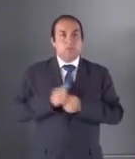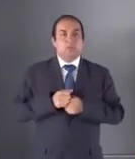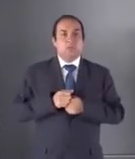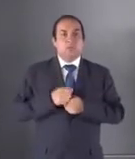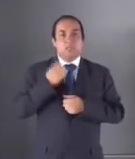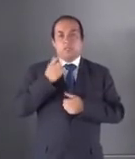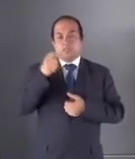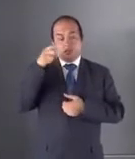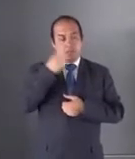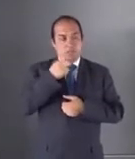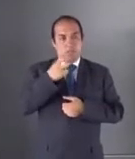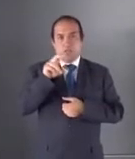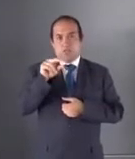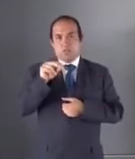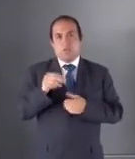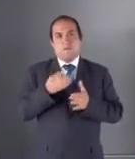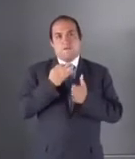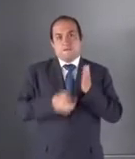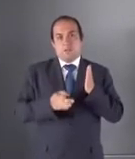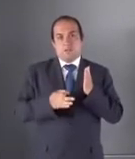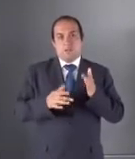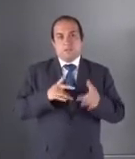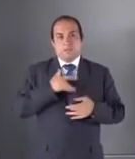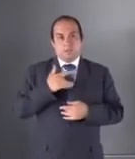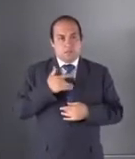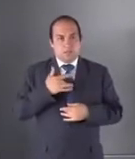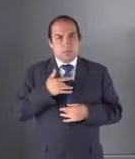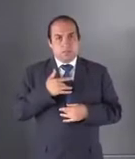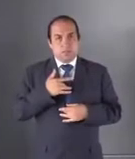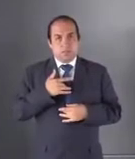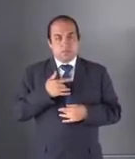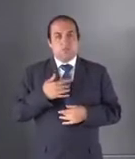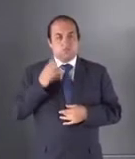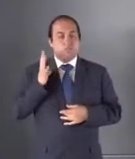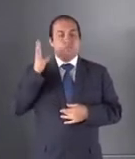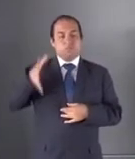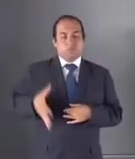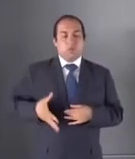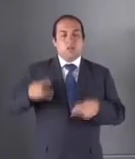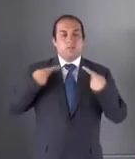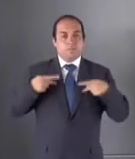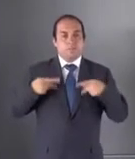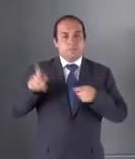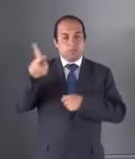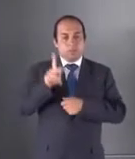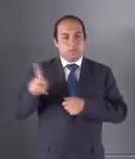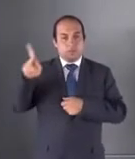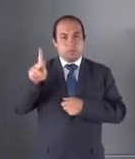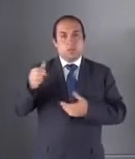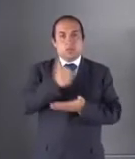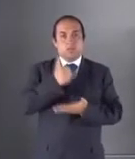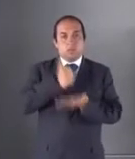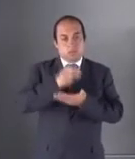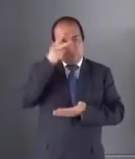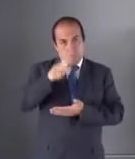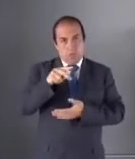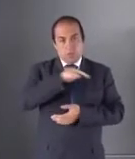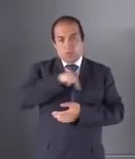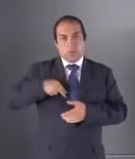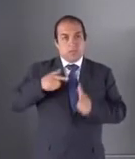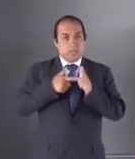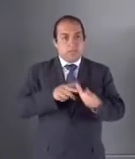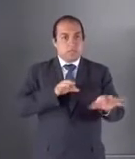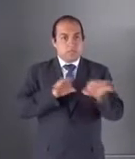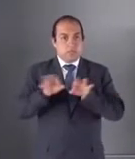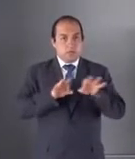la excepción. Y me siento realmente muy, muy orgullosa de los habitantes de la Ciudad de México. Y vamos a seguir trabajando sobre